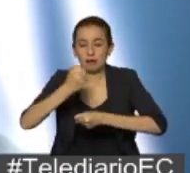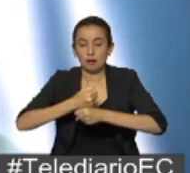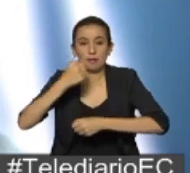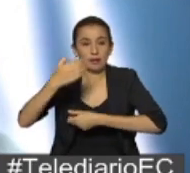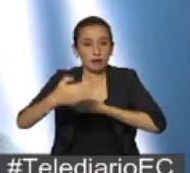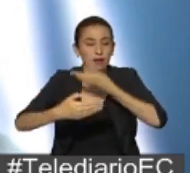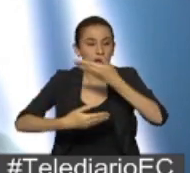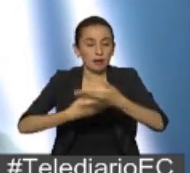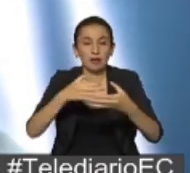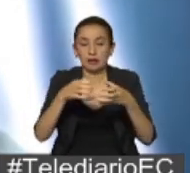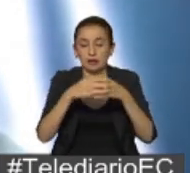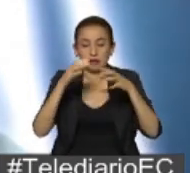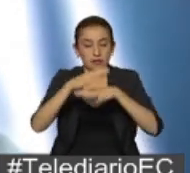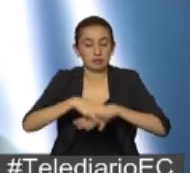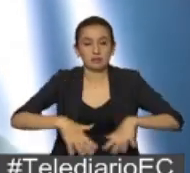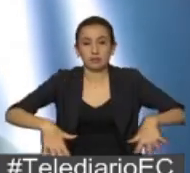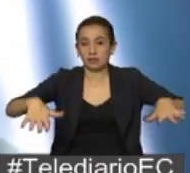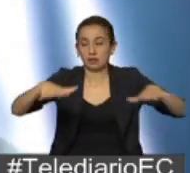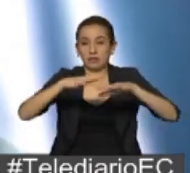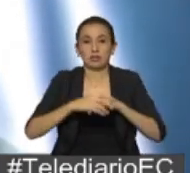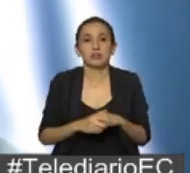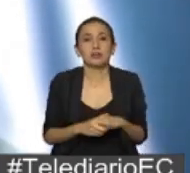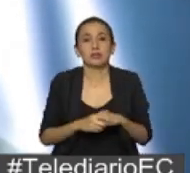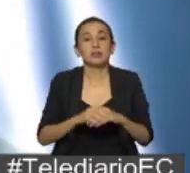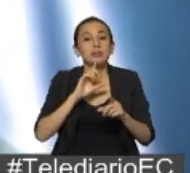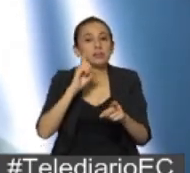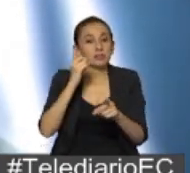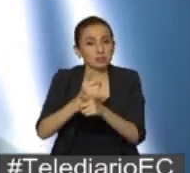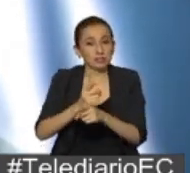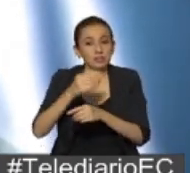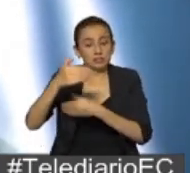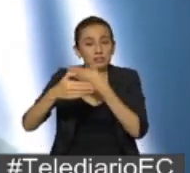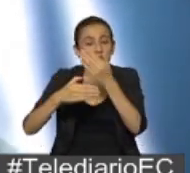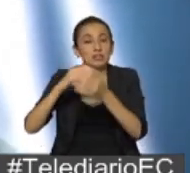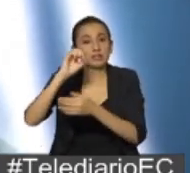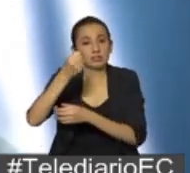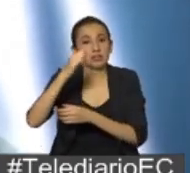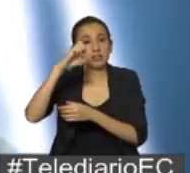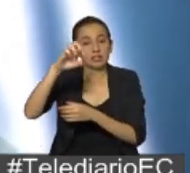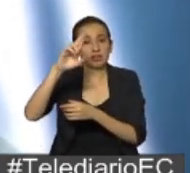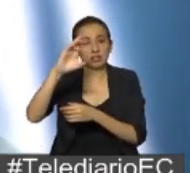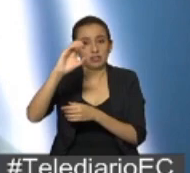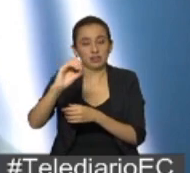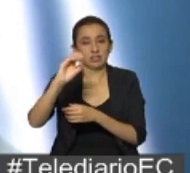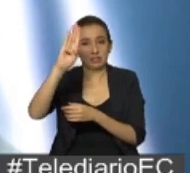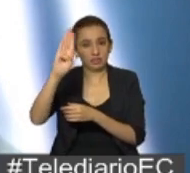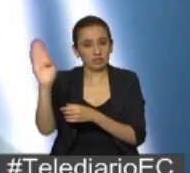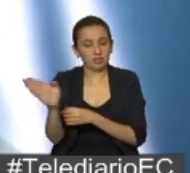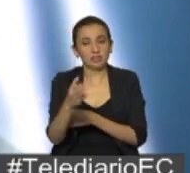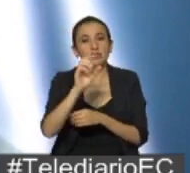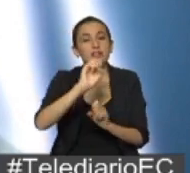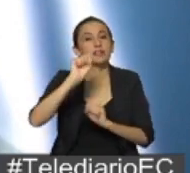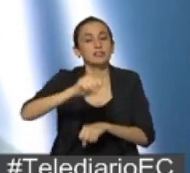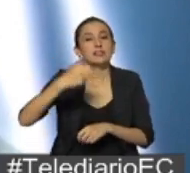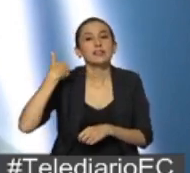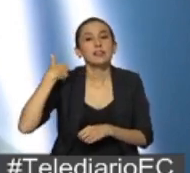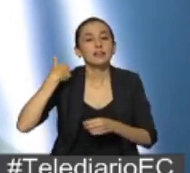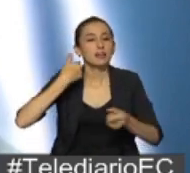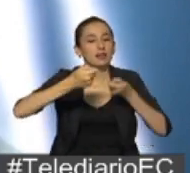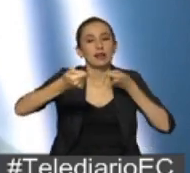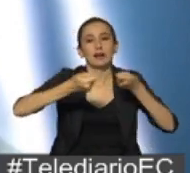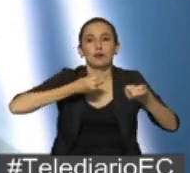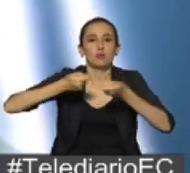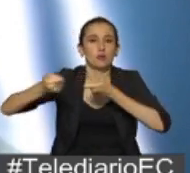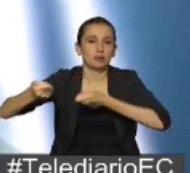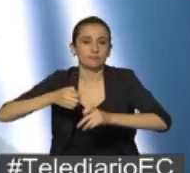esos pliegos y de lo que ahí se requiera. Ahí es el CERCOP justamente quien puede y quien tiene que regular